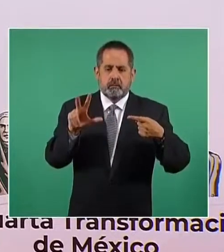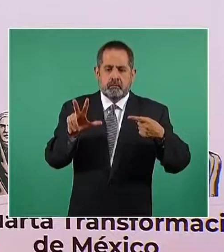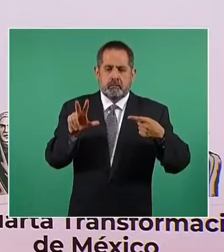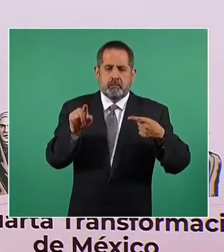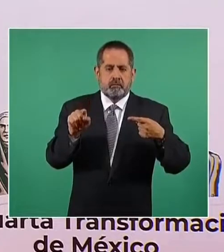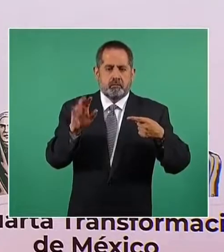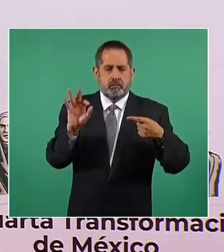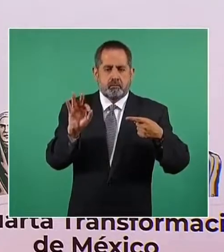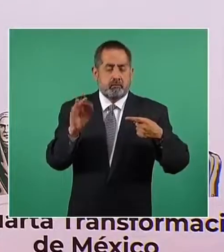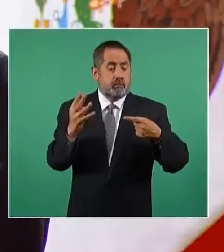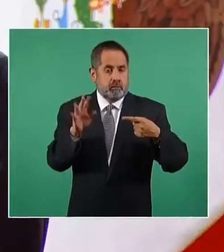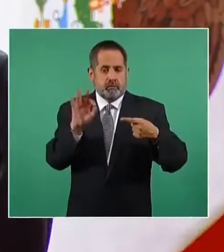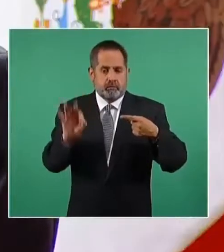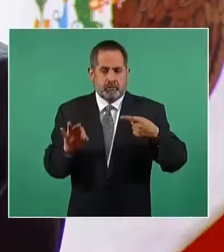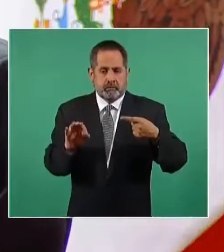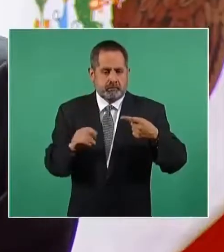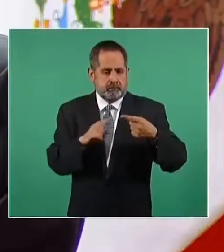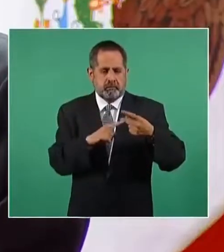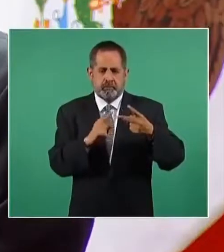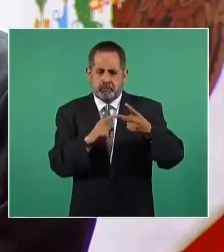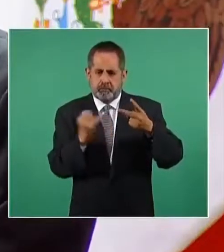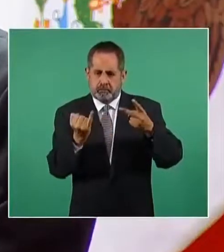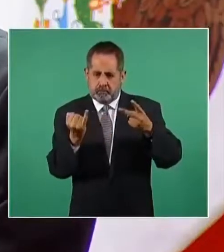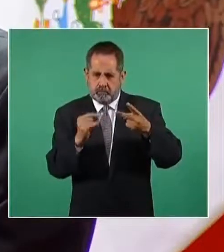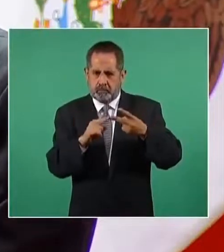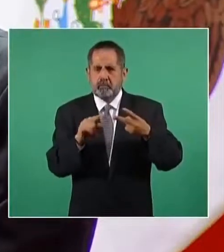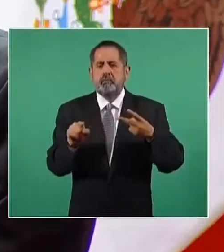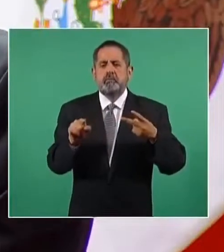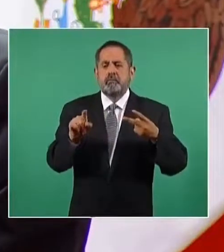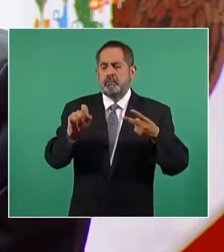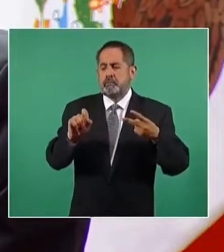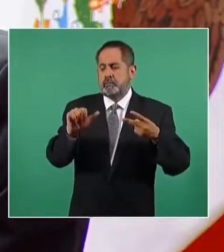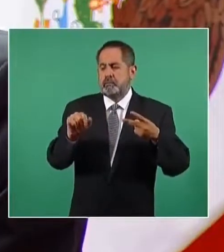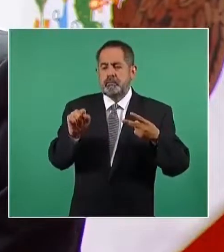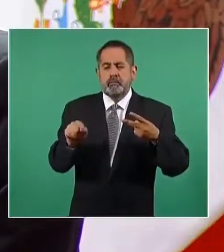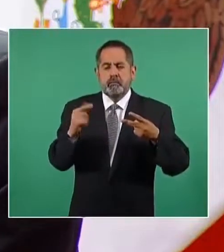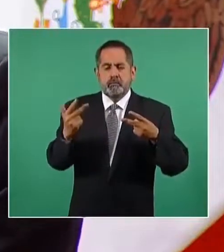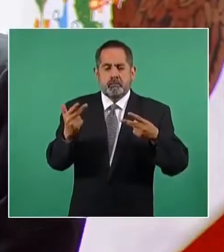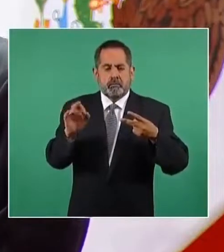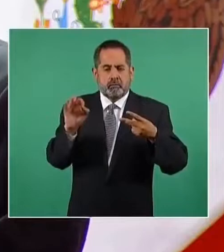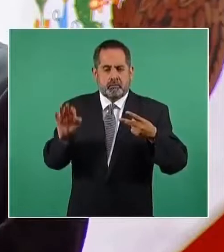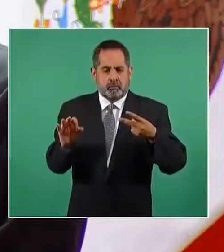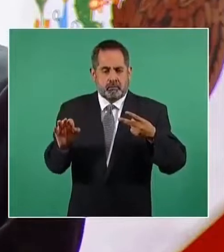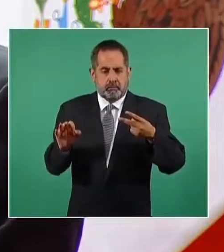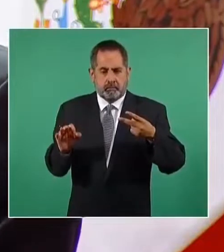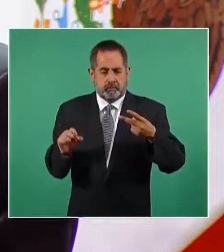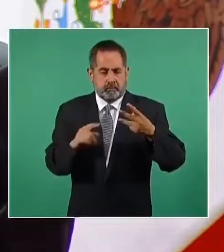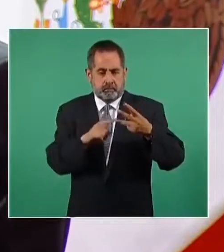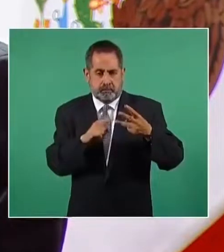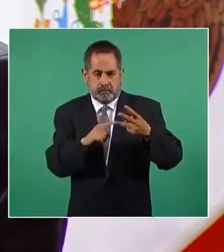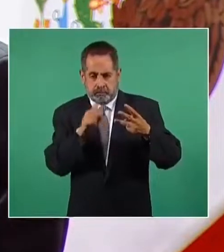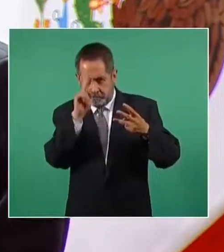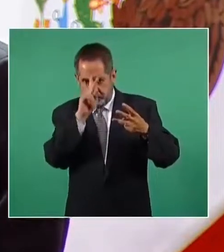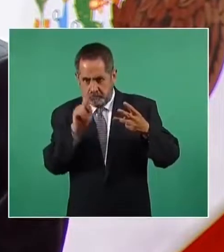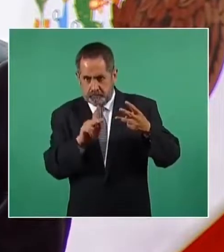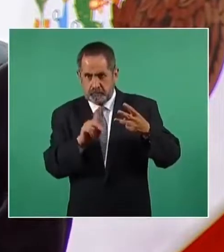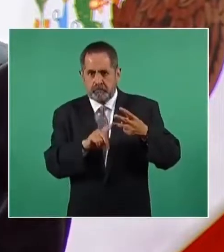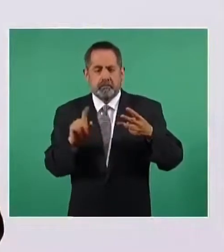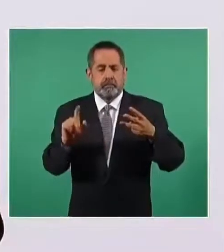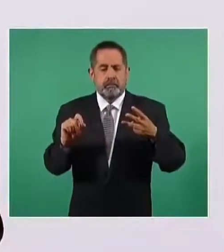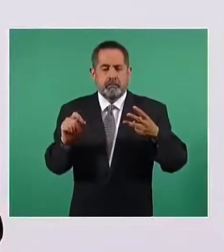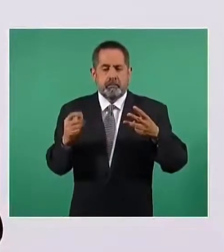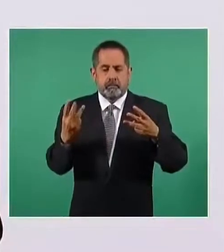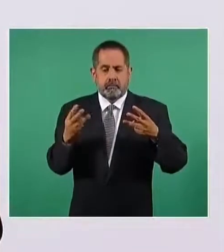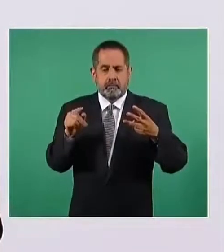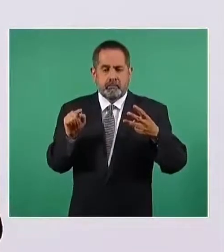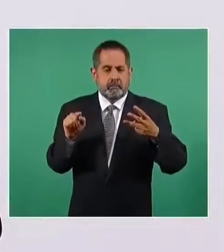resultado final de las revoluciones hasta ahorita es muy ambiguo. ¿Una revolución qué sería? ¿Cómo podríamos conceptualizarlo?